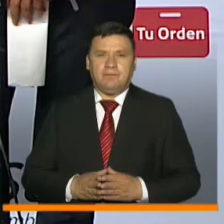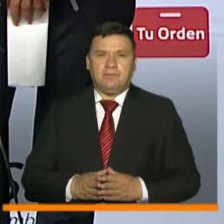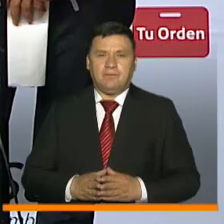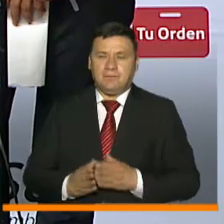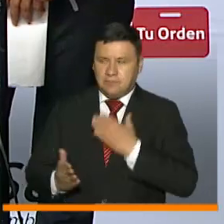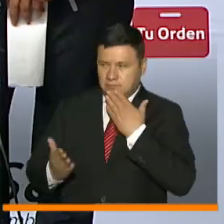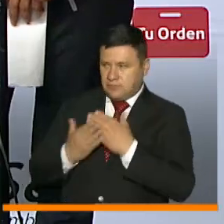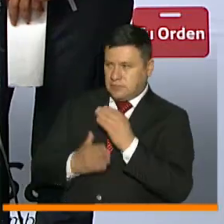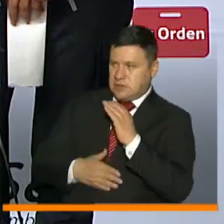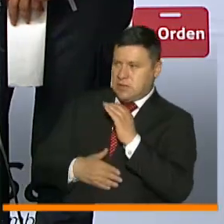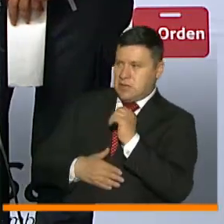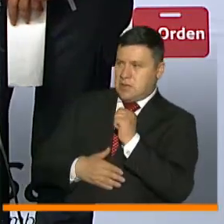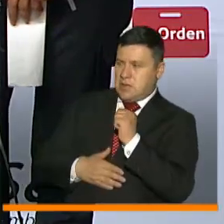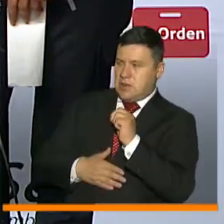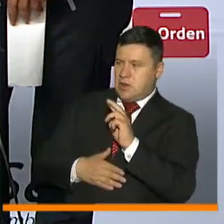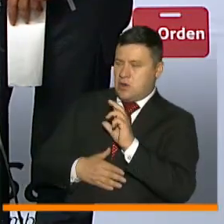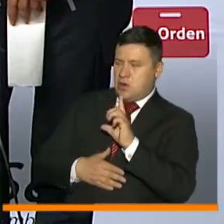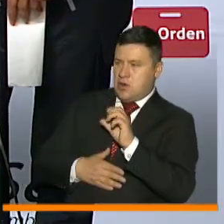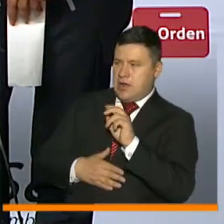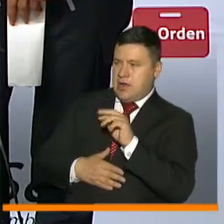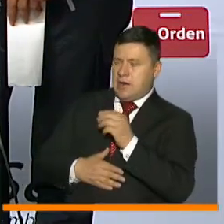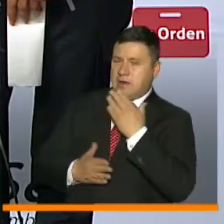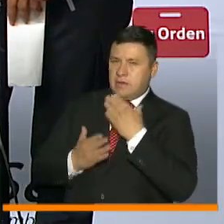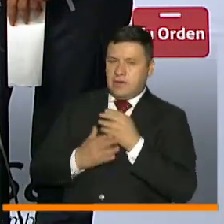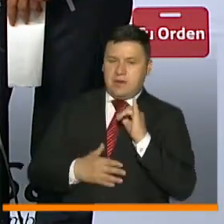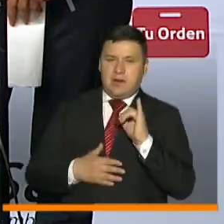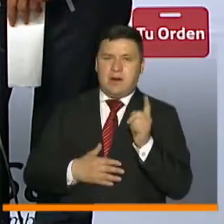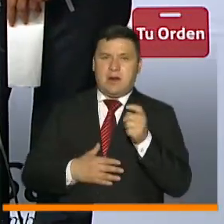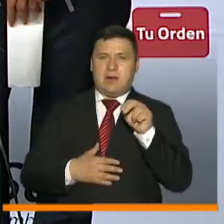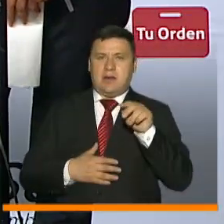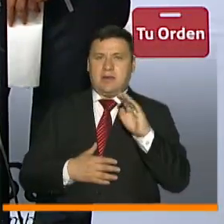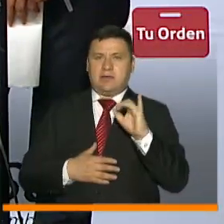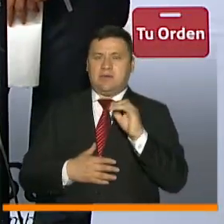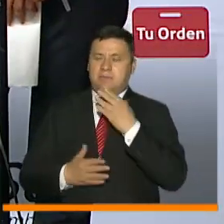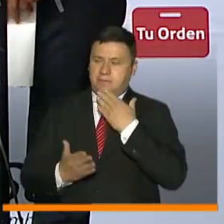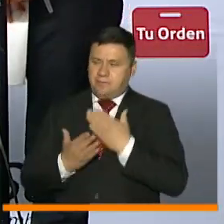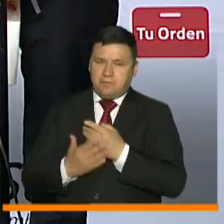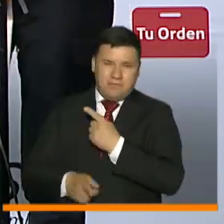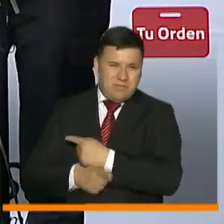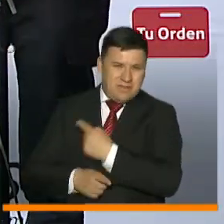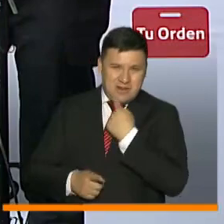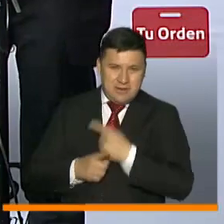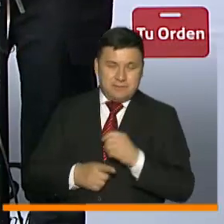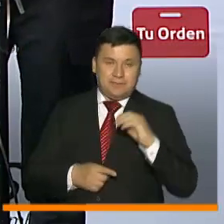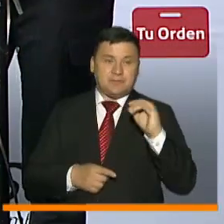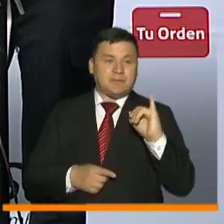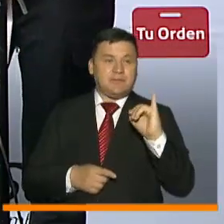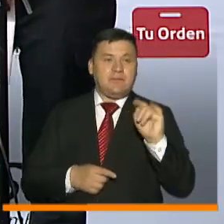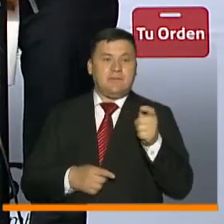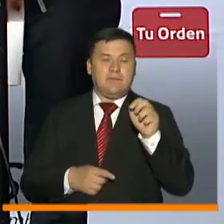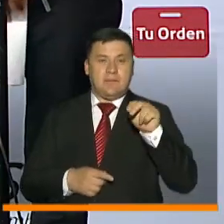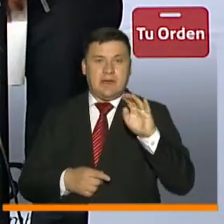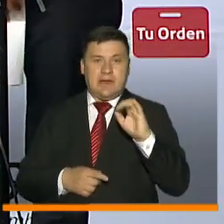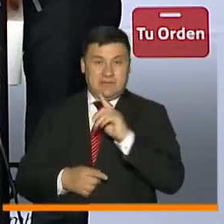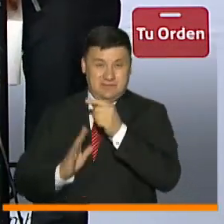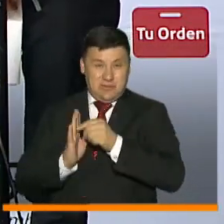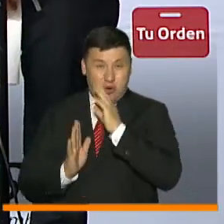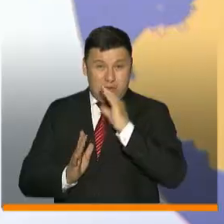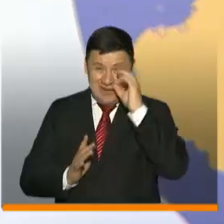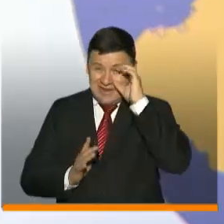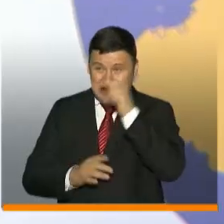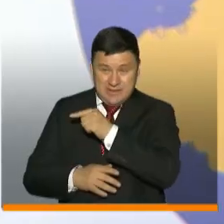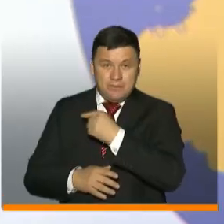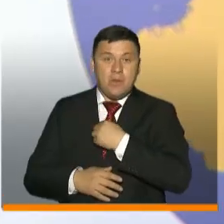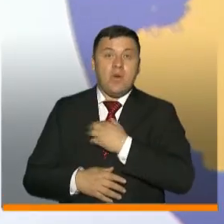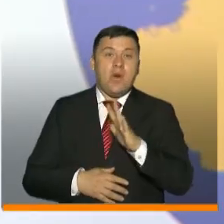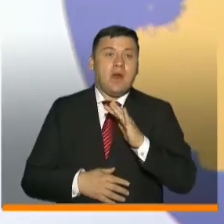Gracias, Carolina, Ignacio, a todas las personas que nos están viendo. Como lo decía Ignacio ahora, cada vez que vamos con la primera dama a